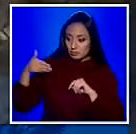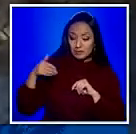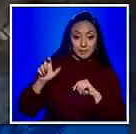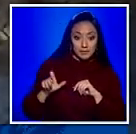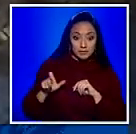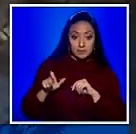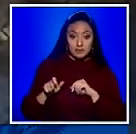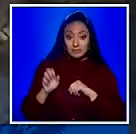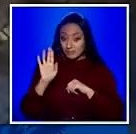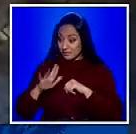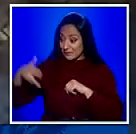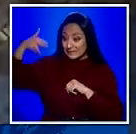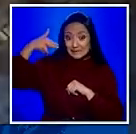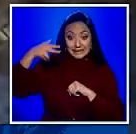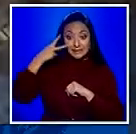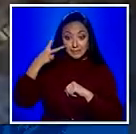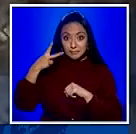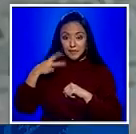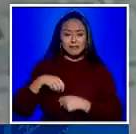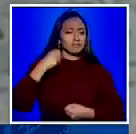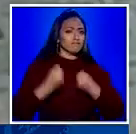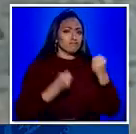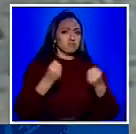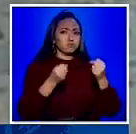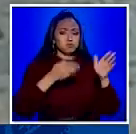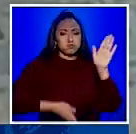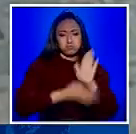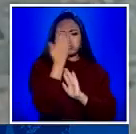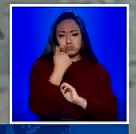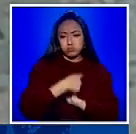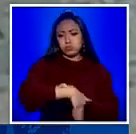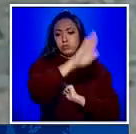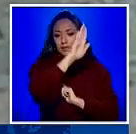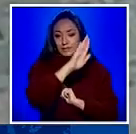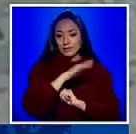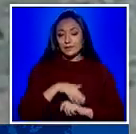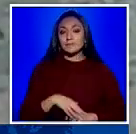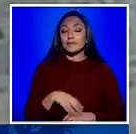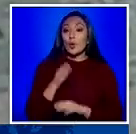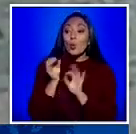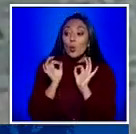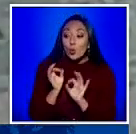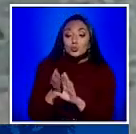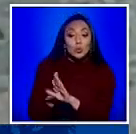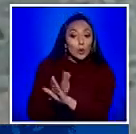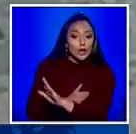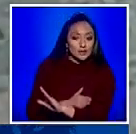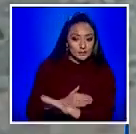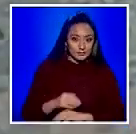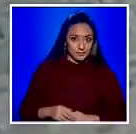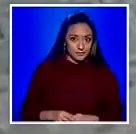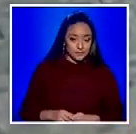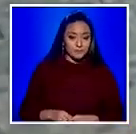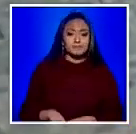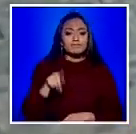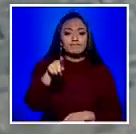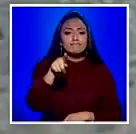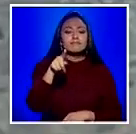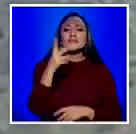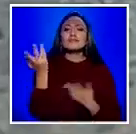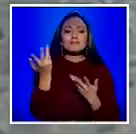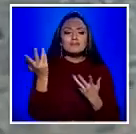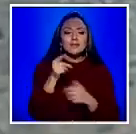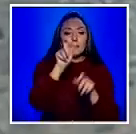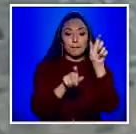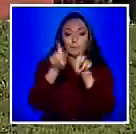quien al darse cuenta que uno lleva una pistola logra evadir los y escapar antes de ser asaltado esta clase de eventos según